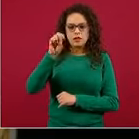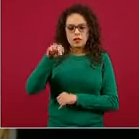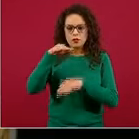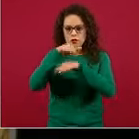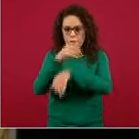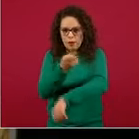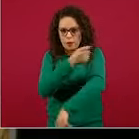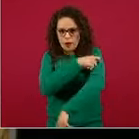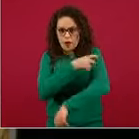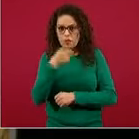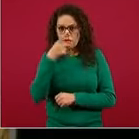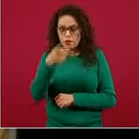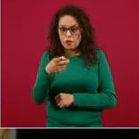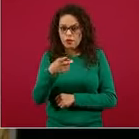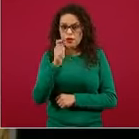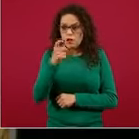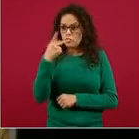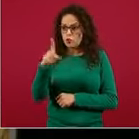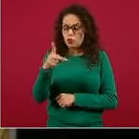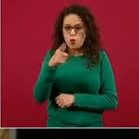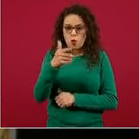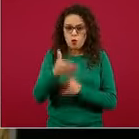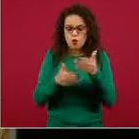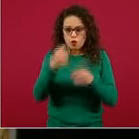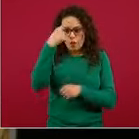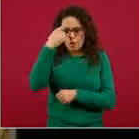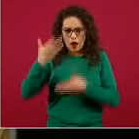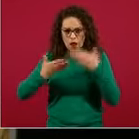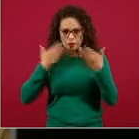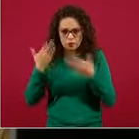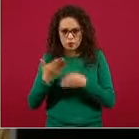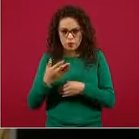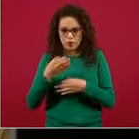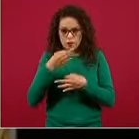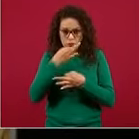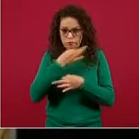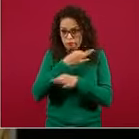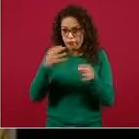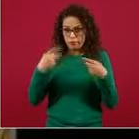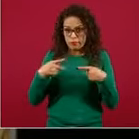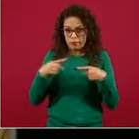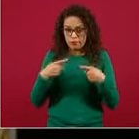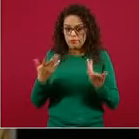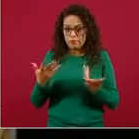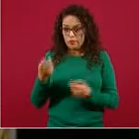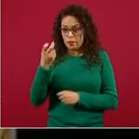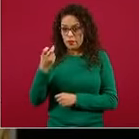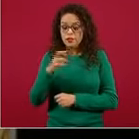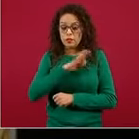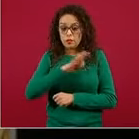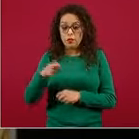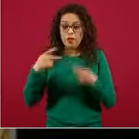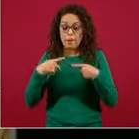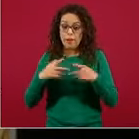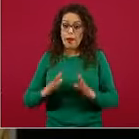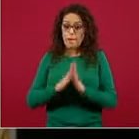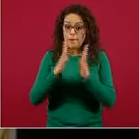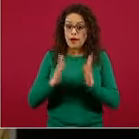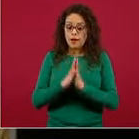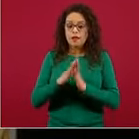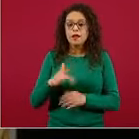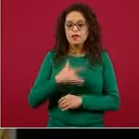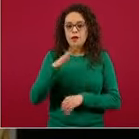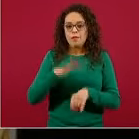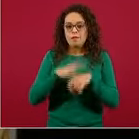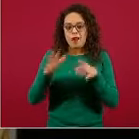dijeron que iban a hacer público su protocolo de estudio. No sé esto qué signifique, si esto le ayude a dar certeza a las personas que vayan a participar en el estudio